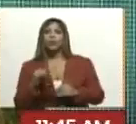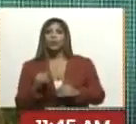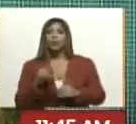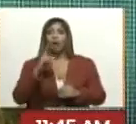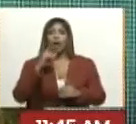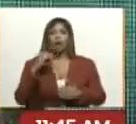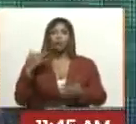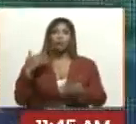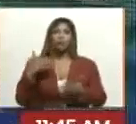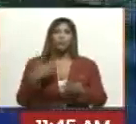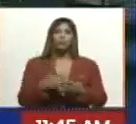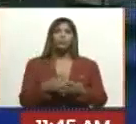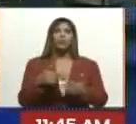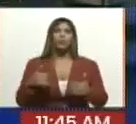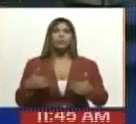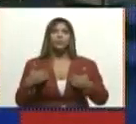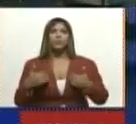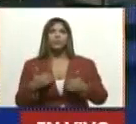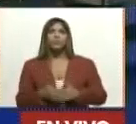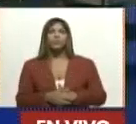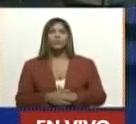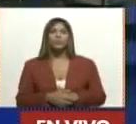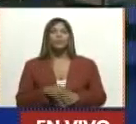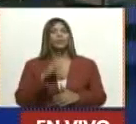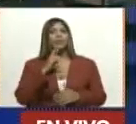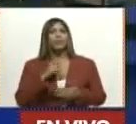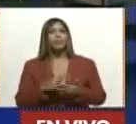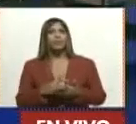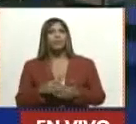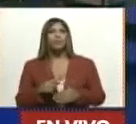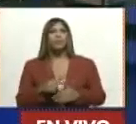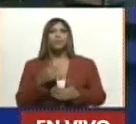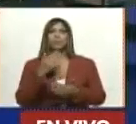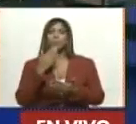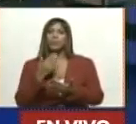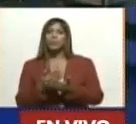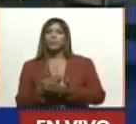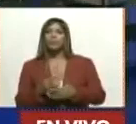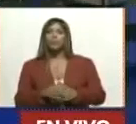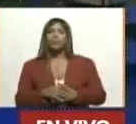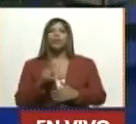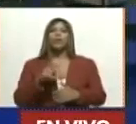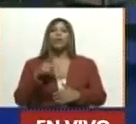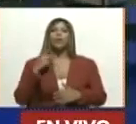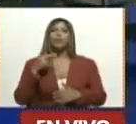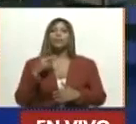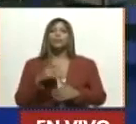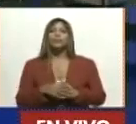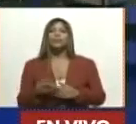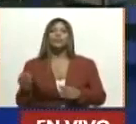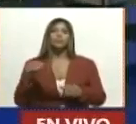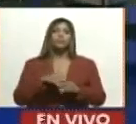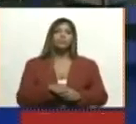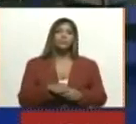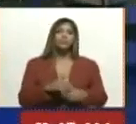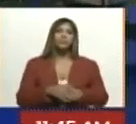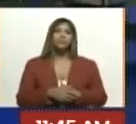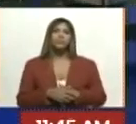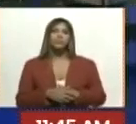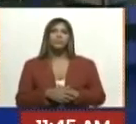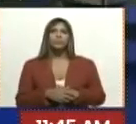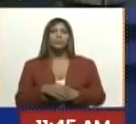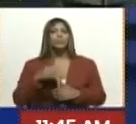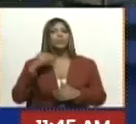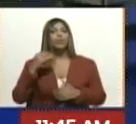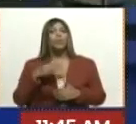años padeciendo este mal, realmente lo que pedimos es que la diplomacia intervenga para que la razón